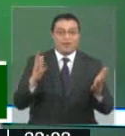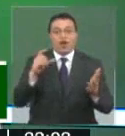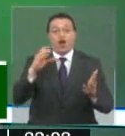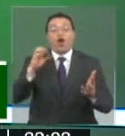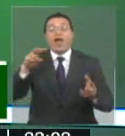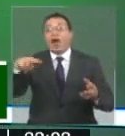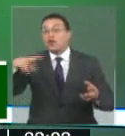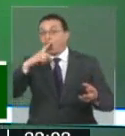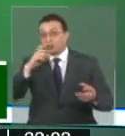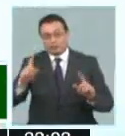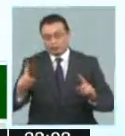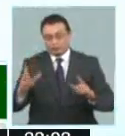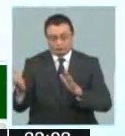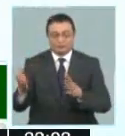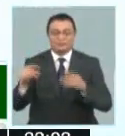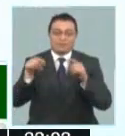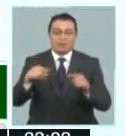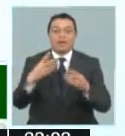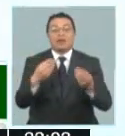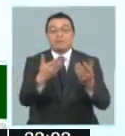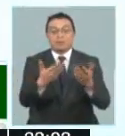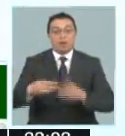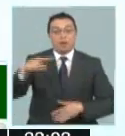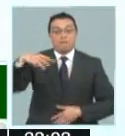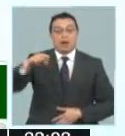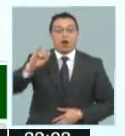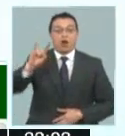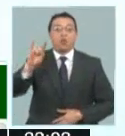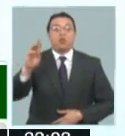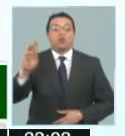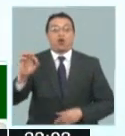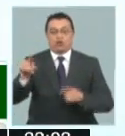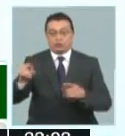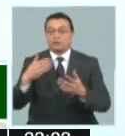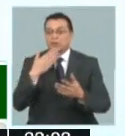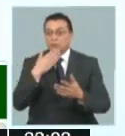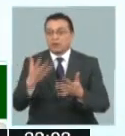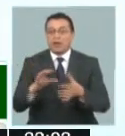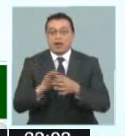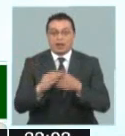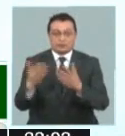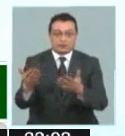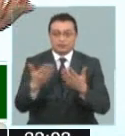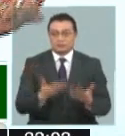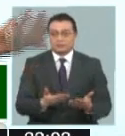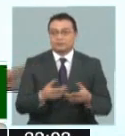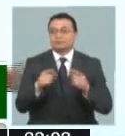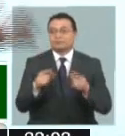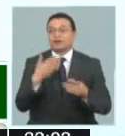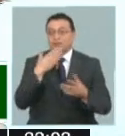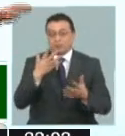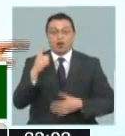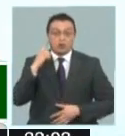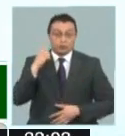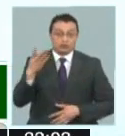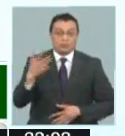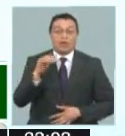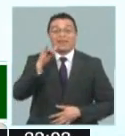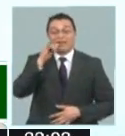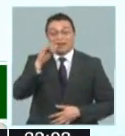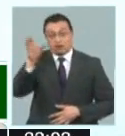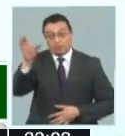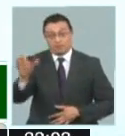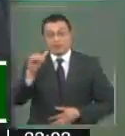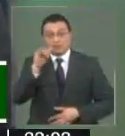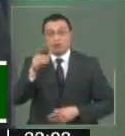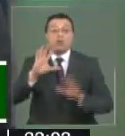que ni sale. Le damos la bienvenida también a Mauro Daña. Mauro, gracias por acompañarnos. Buenas noches a todos. Como ustedes lo escuchan, es un italiano